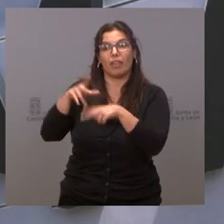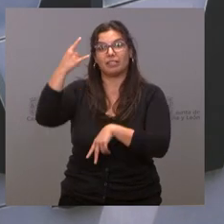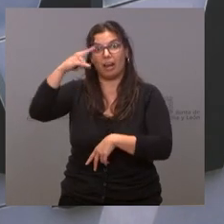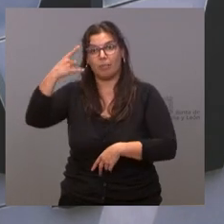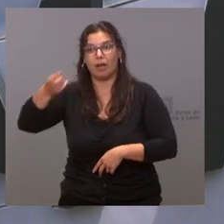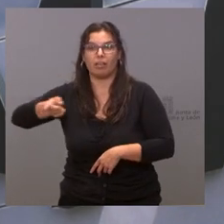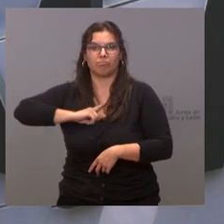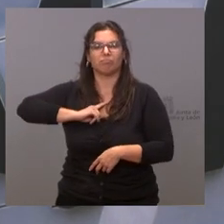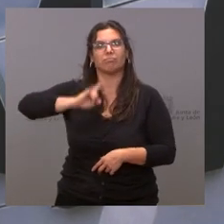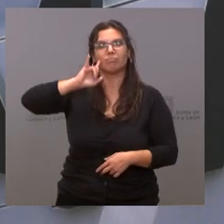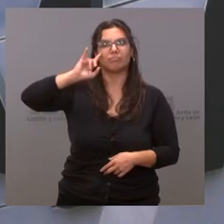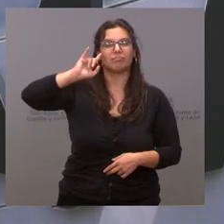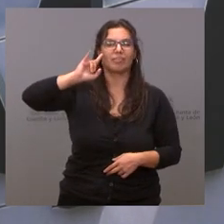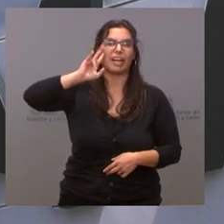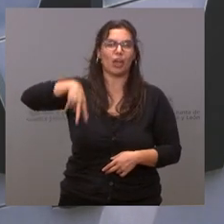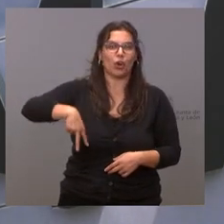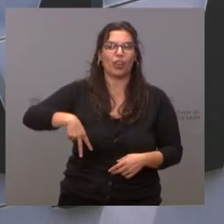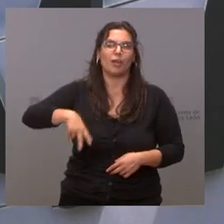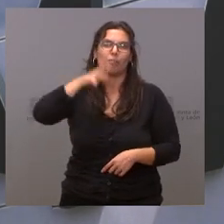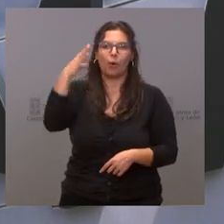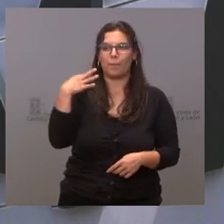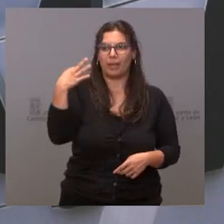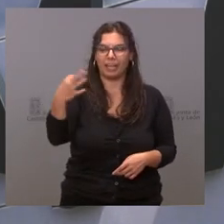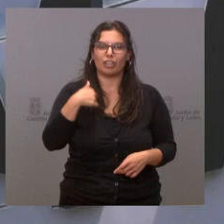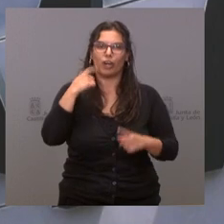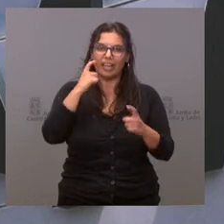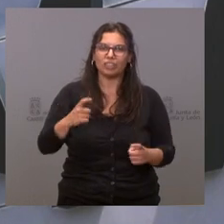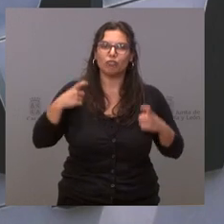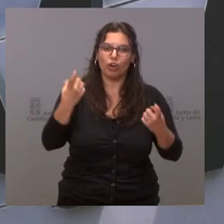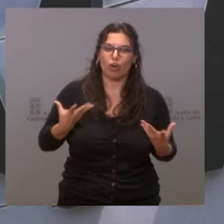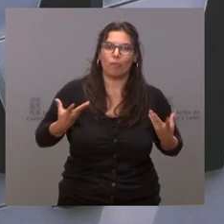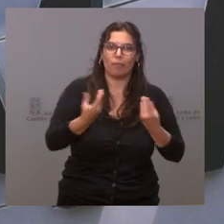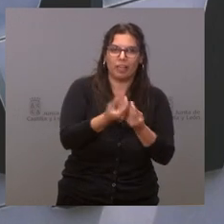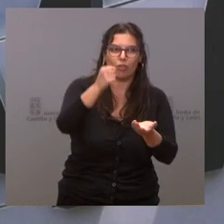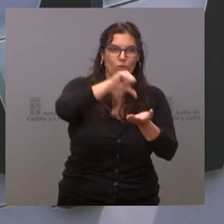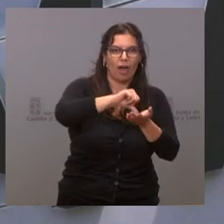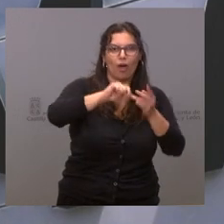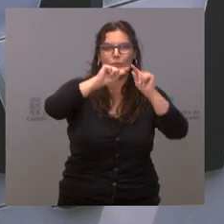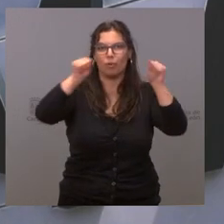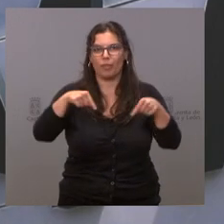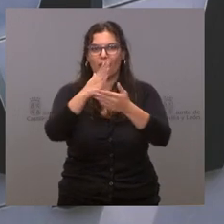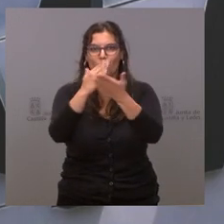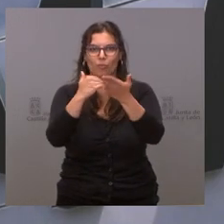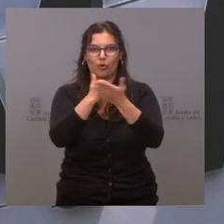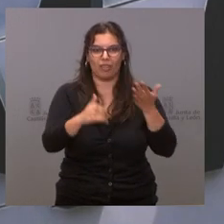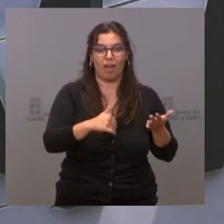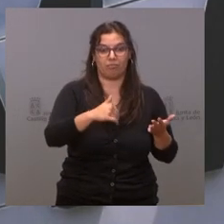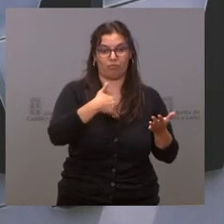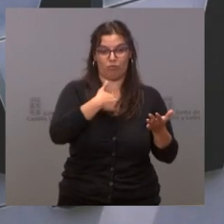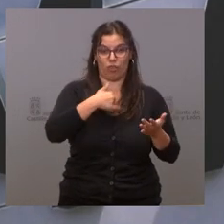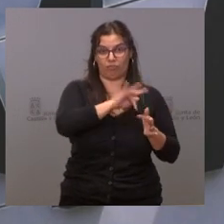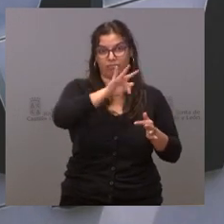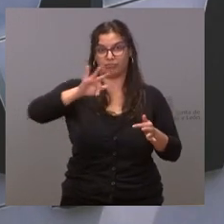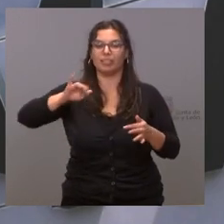en ese esfuerzo de la ciudad de la provincia de la comunidad autónoma de que esto sea hoy una realidad y me